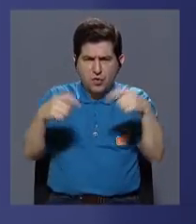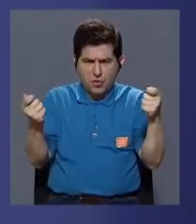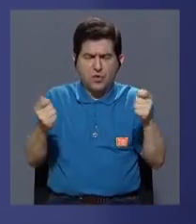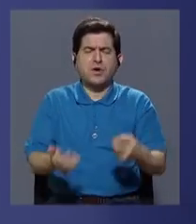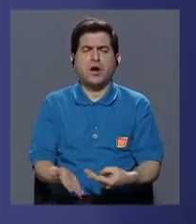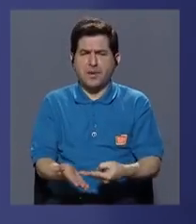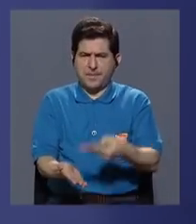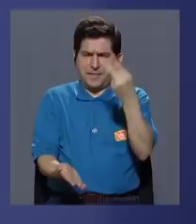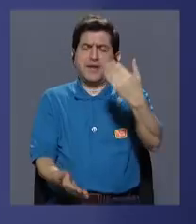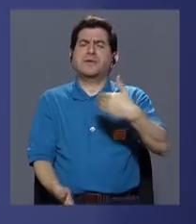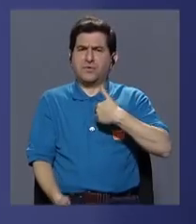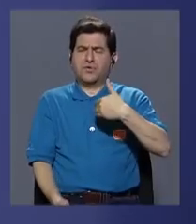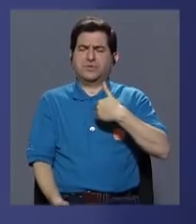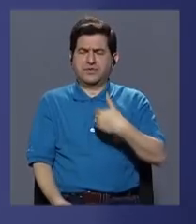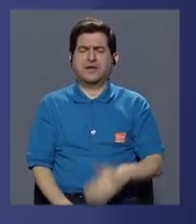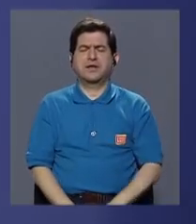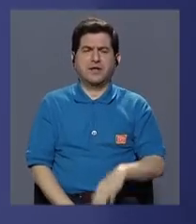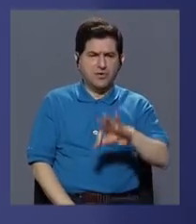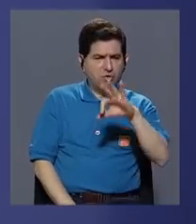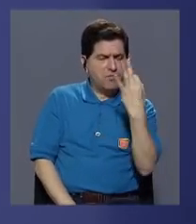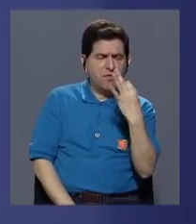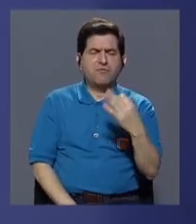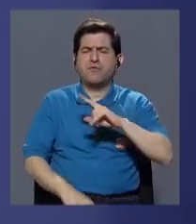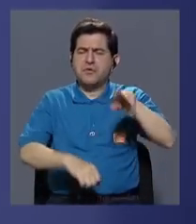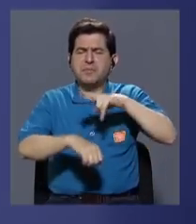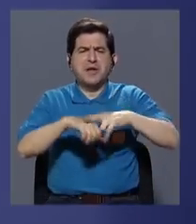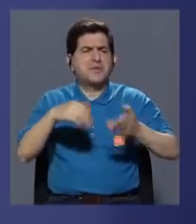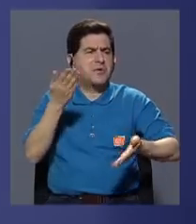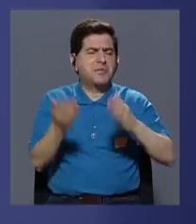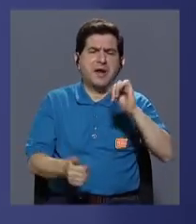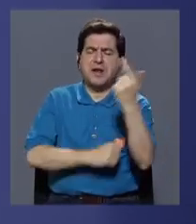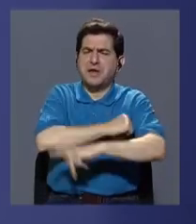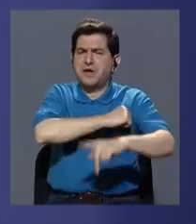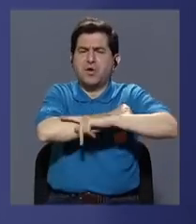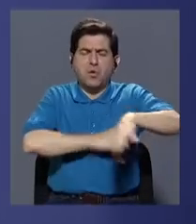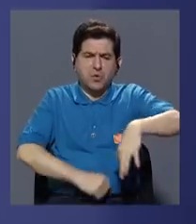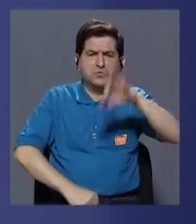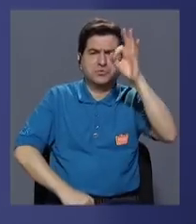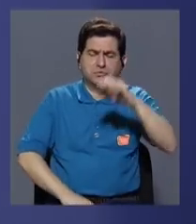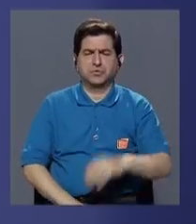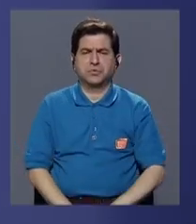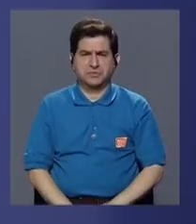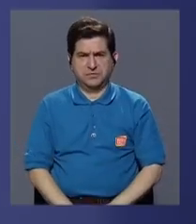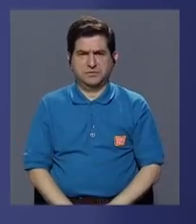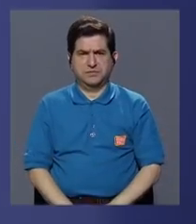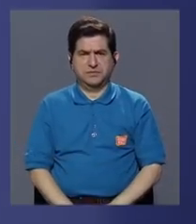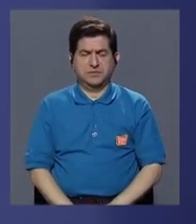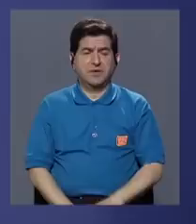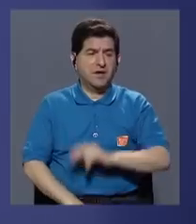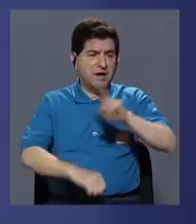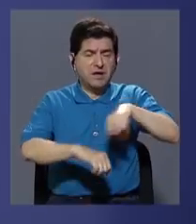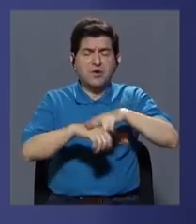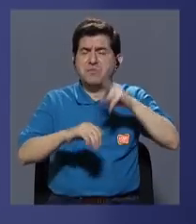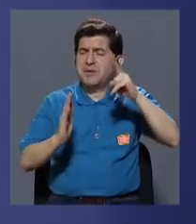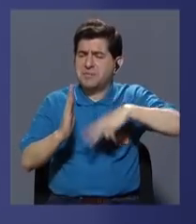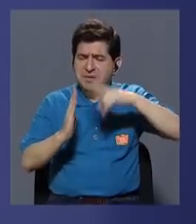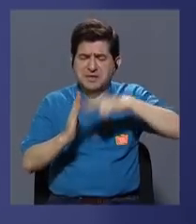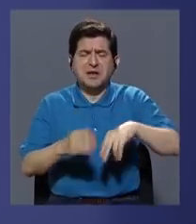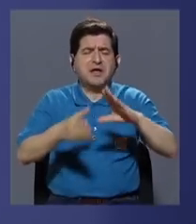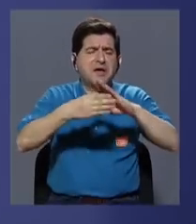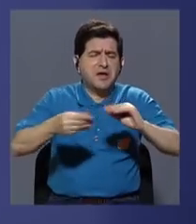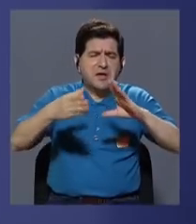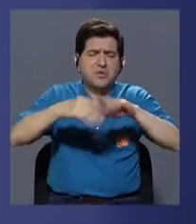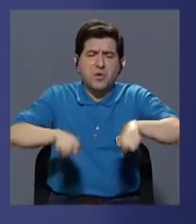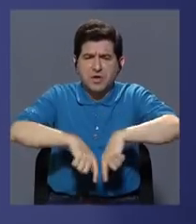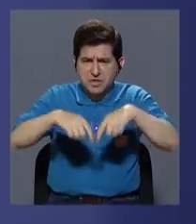género riquísimo la verdad que es como más común encontrarlo quizás en otros países donde es muy común están leyendo crónicas